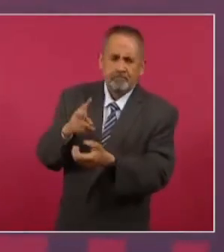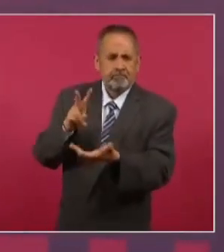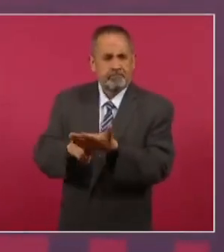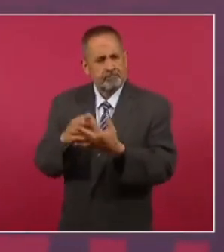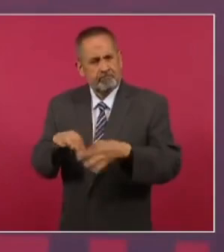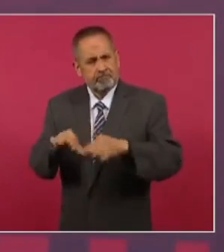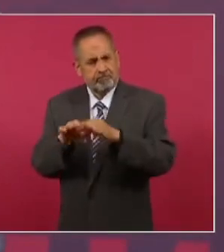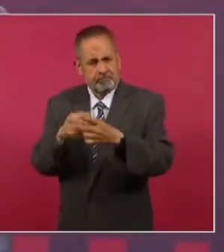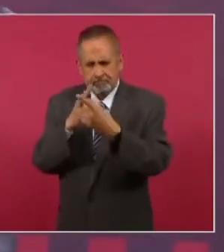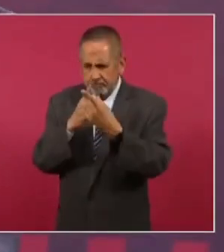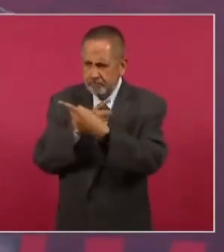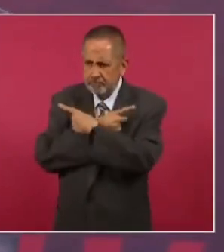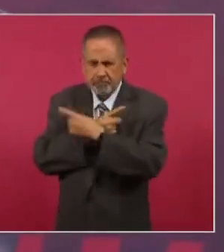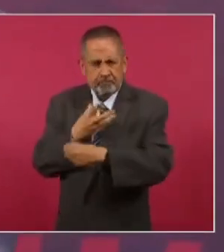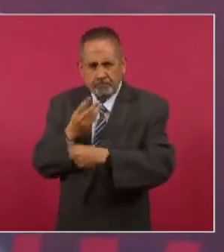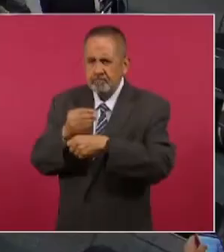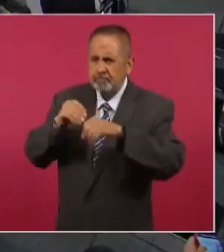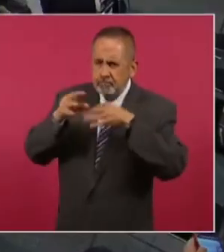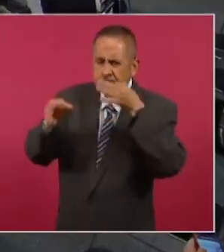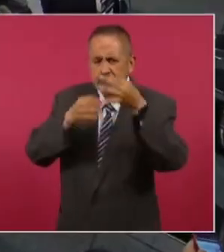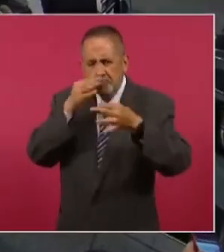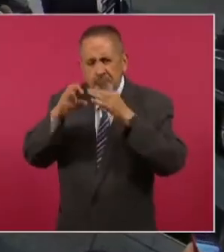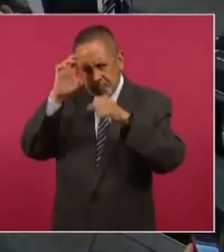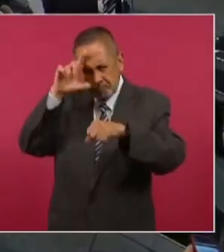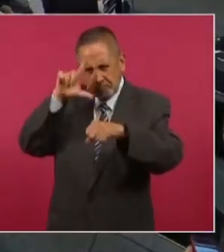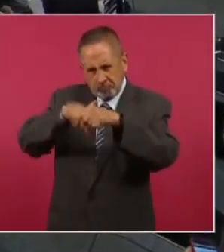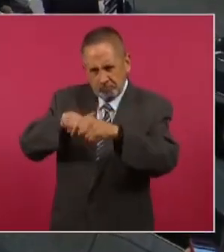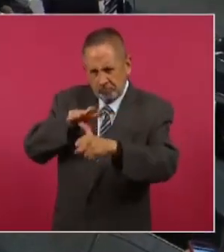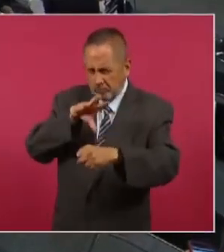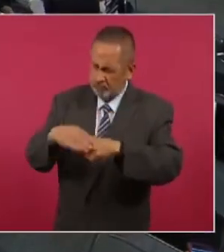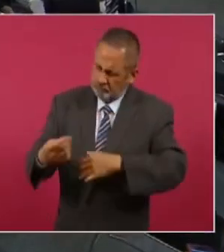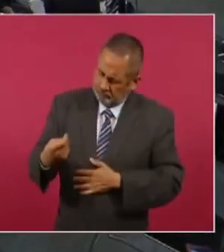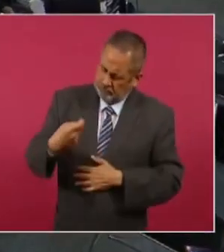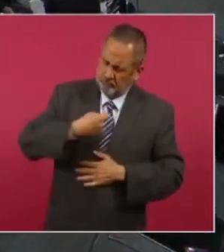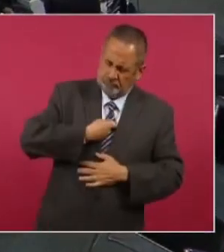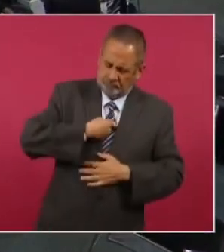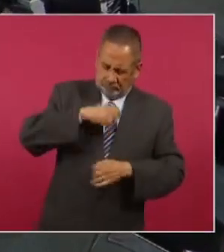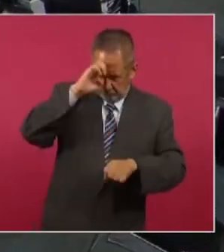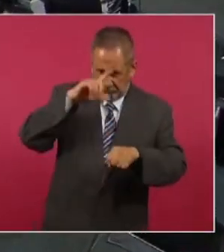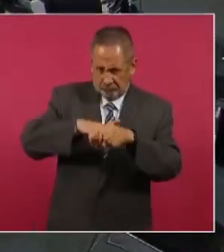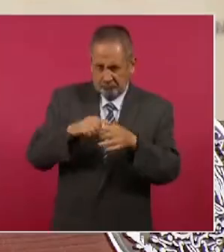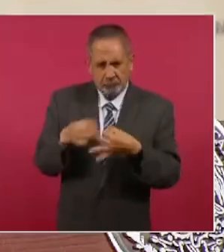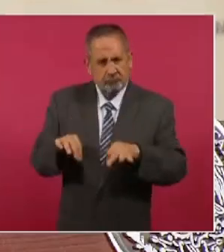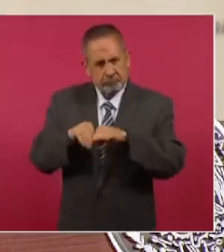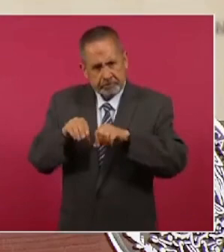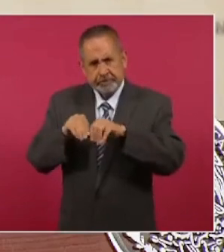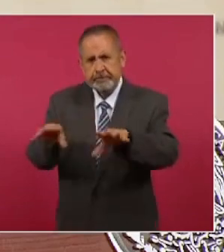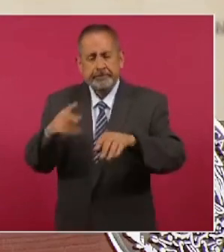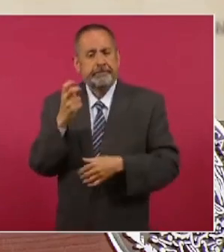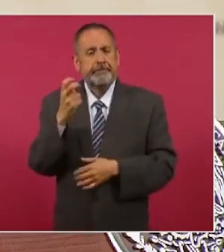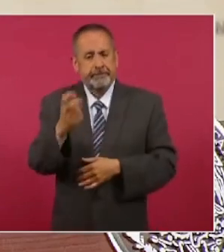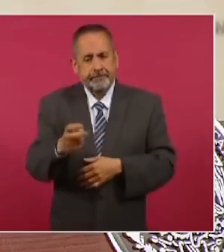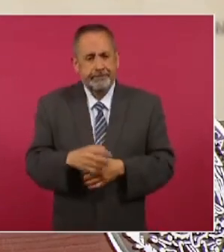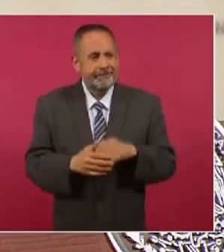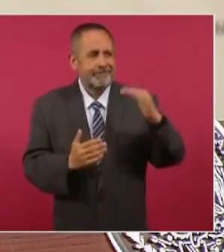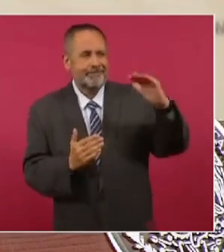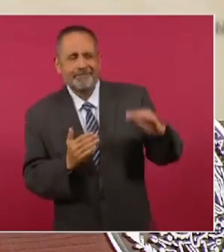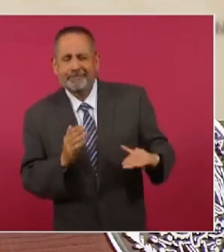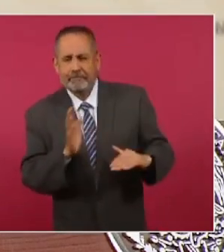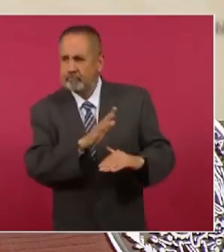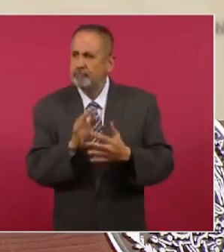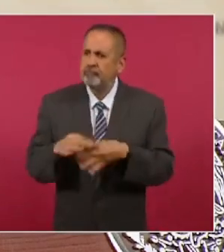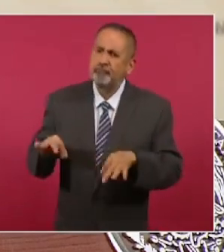es reforzar la identidad cultural de los pueblos es contrarrestar